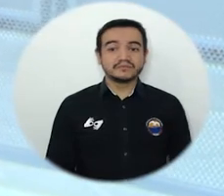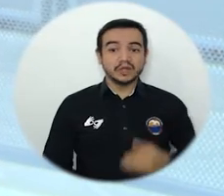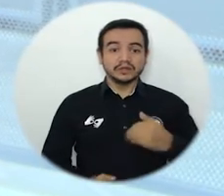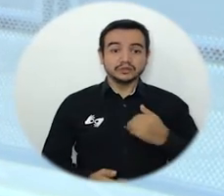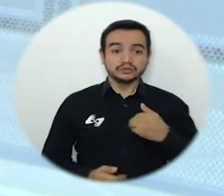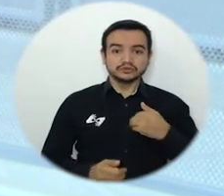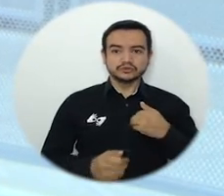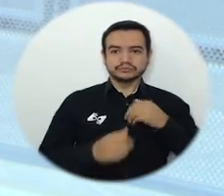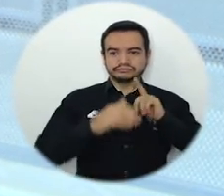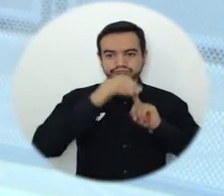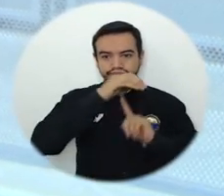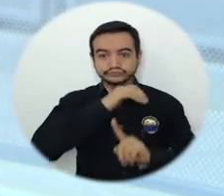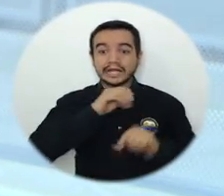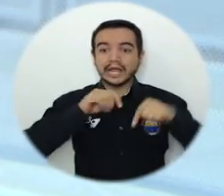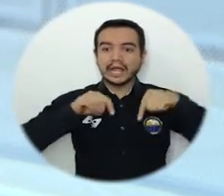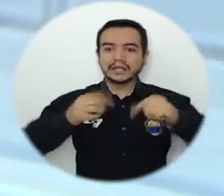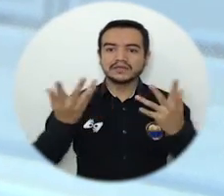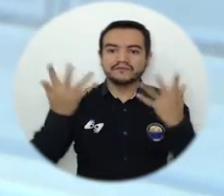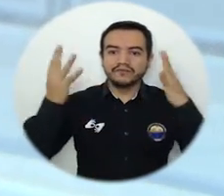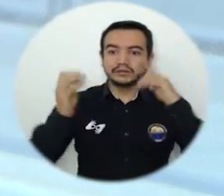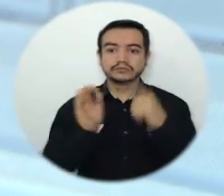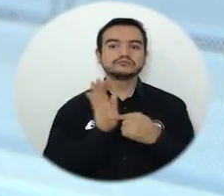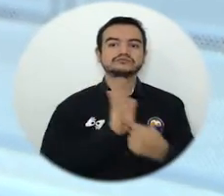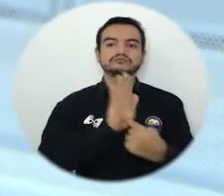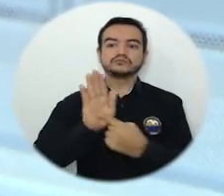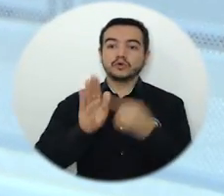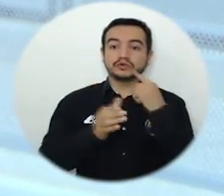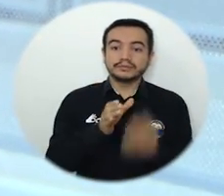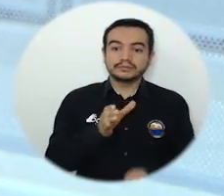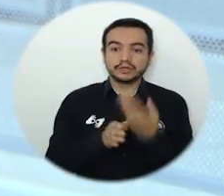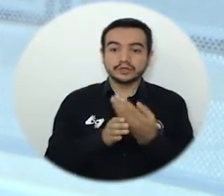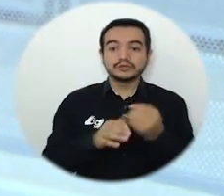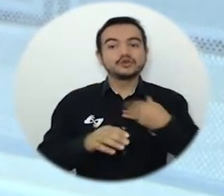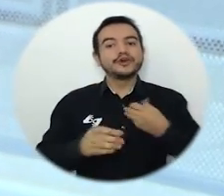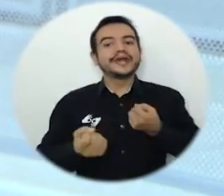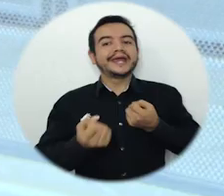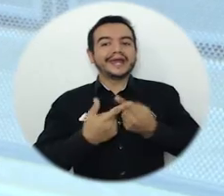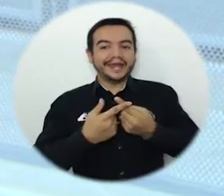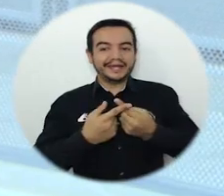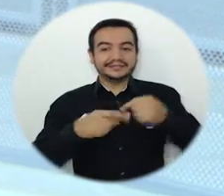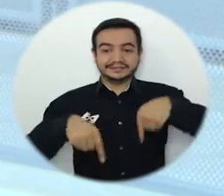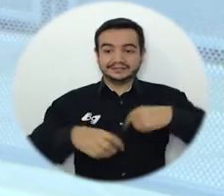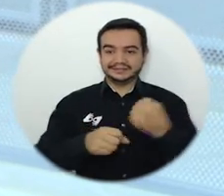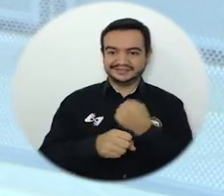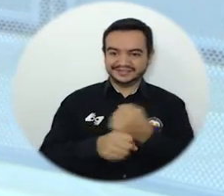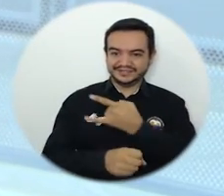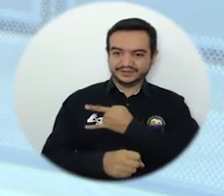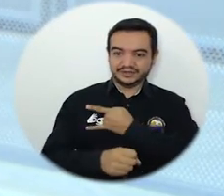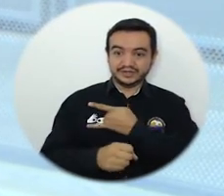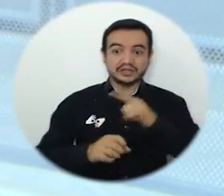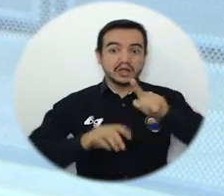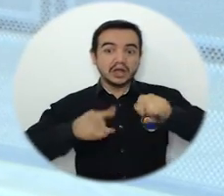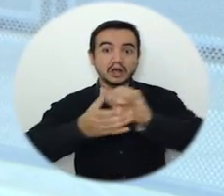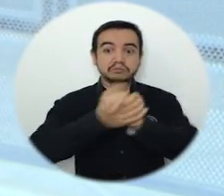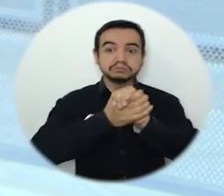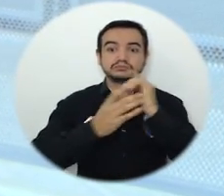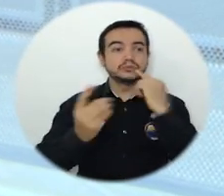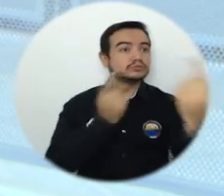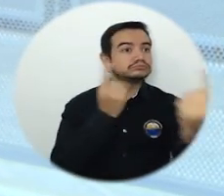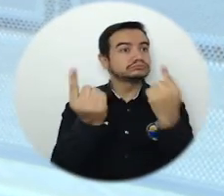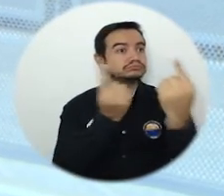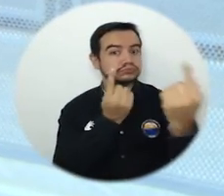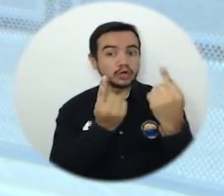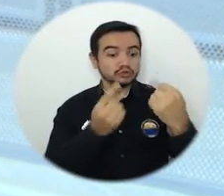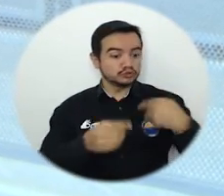ya anotar un poco más la marca, muchos amigos conocidos acá, ya que he sido empleado de la institución como contratista, se acercaron a mí, me